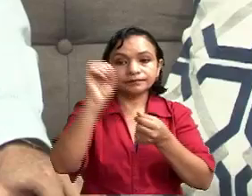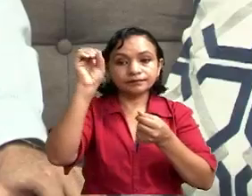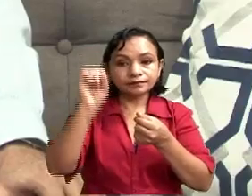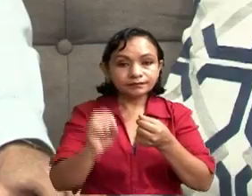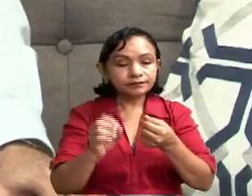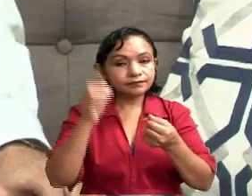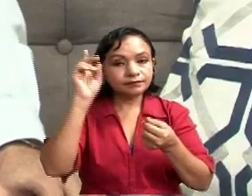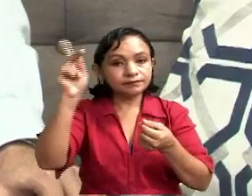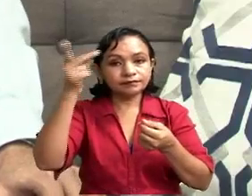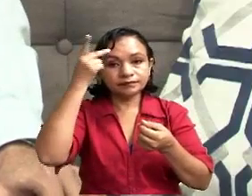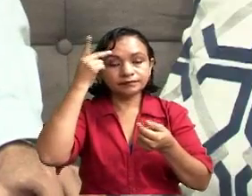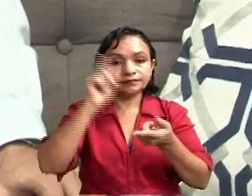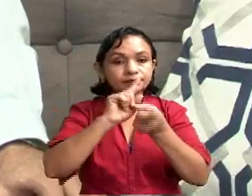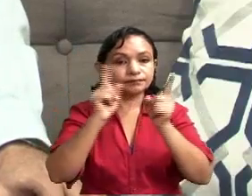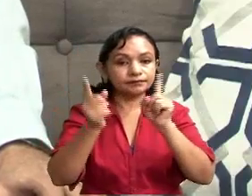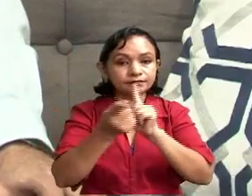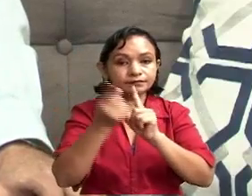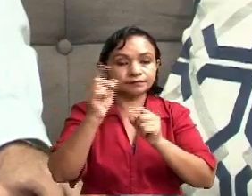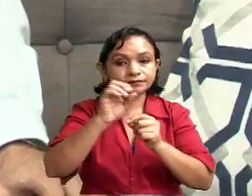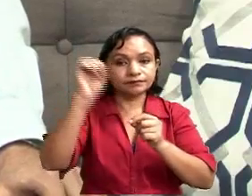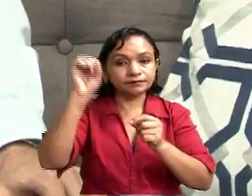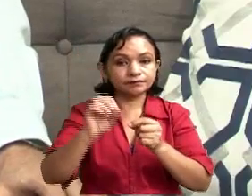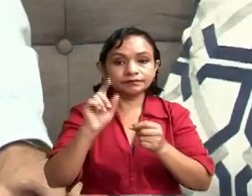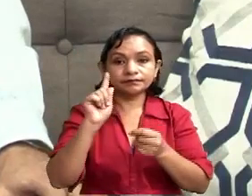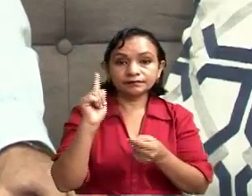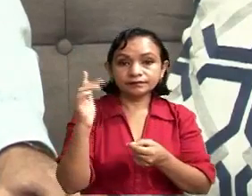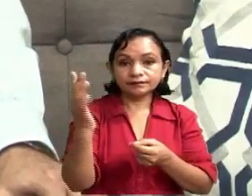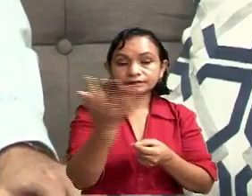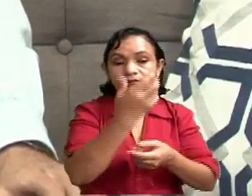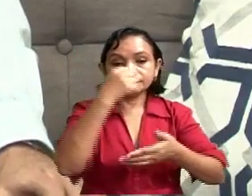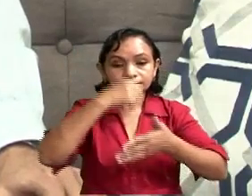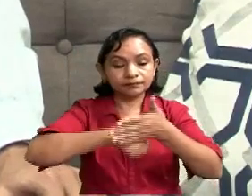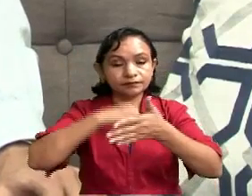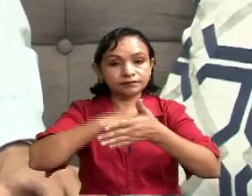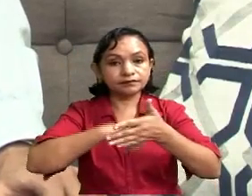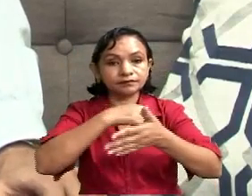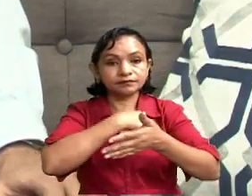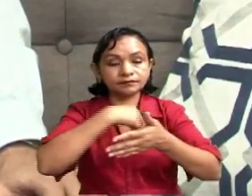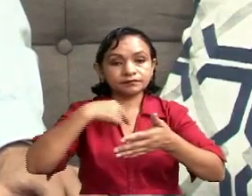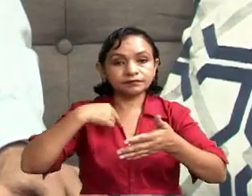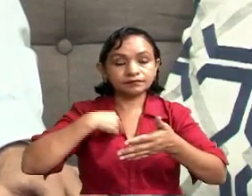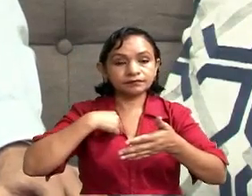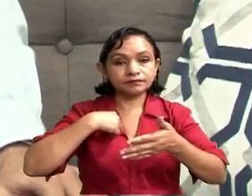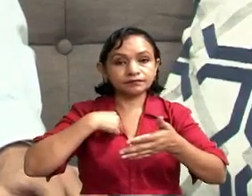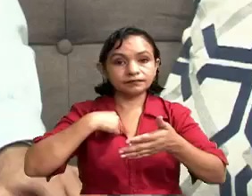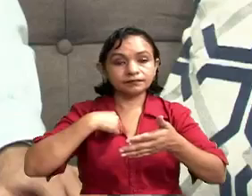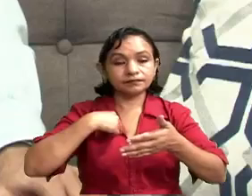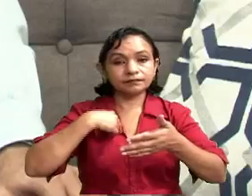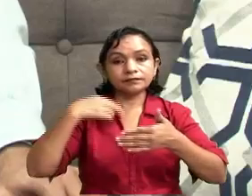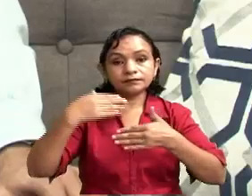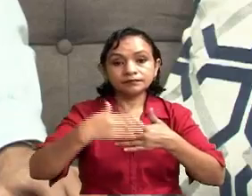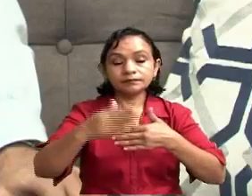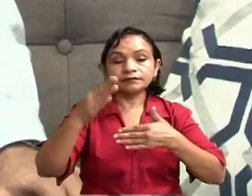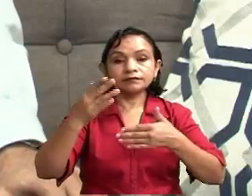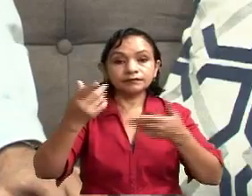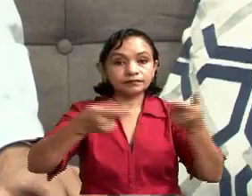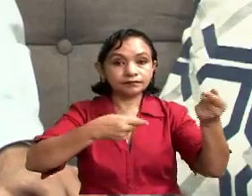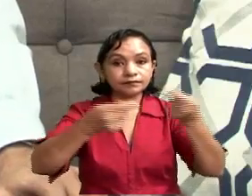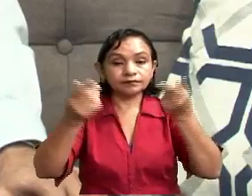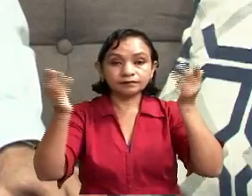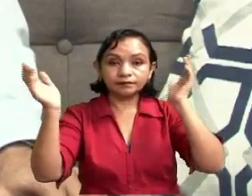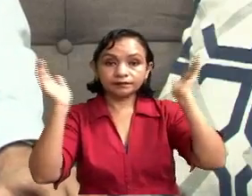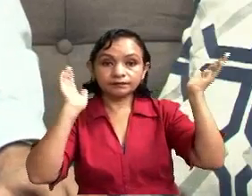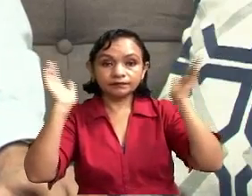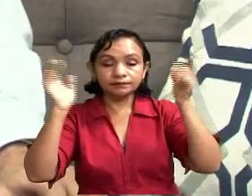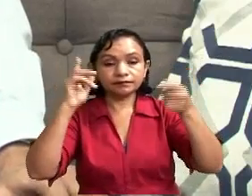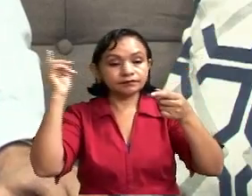de política cambiaria, todo el esfuerzo que hemos venido realizando en el ámbito comercial, en